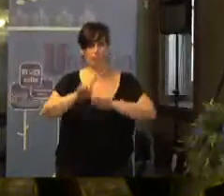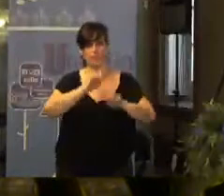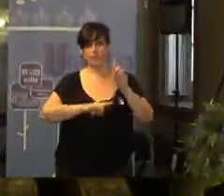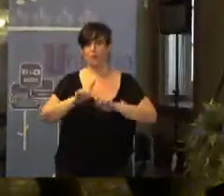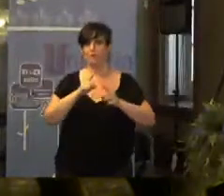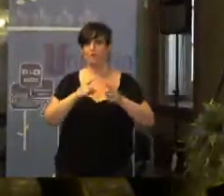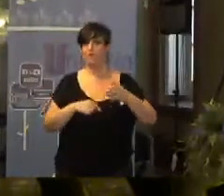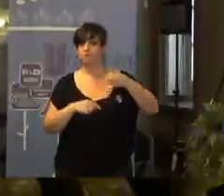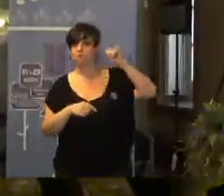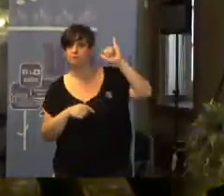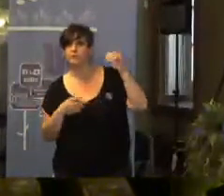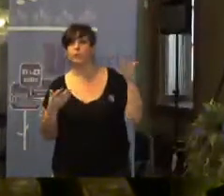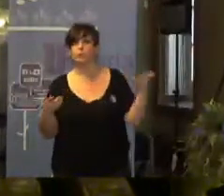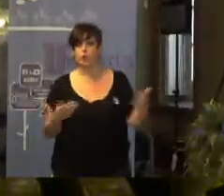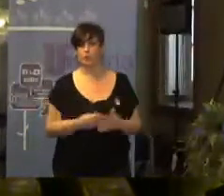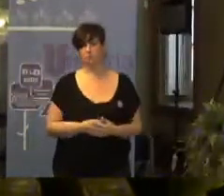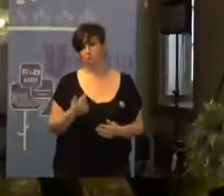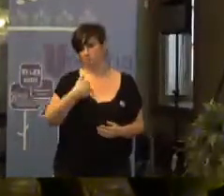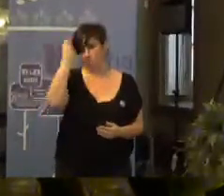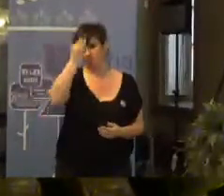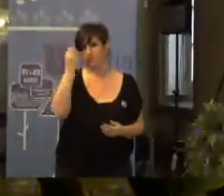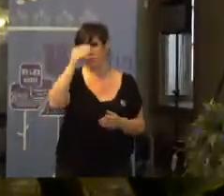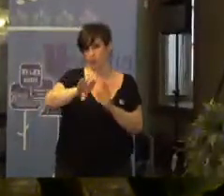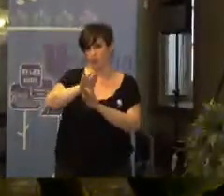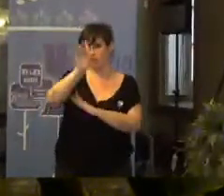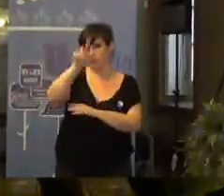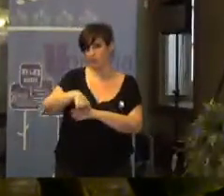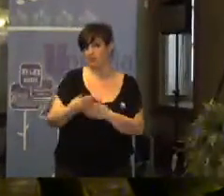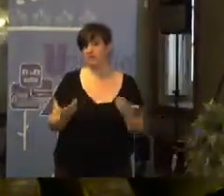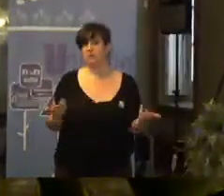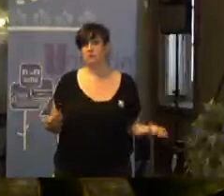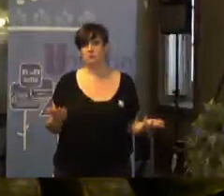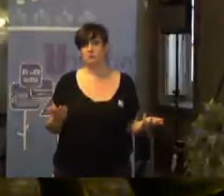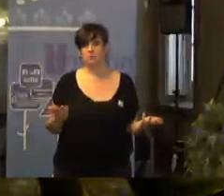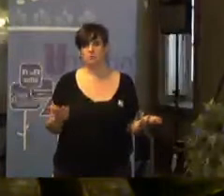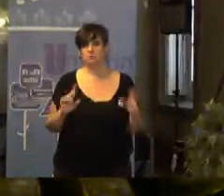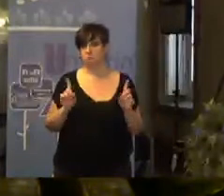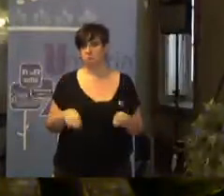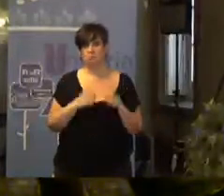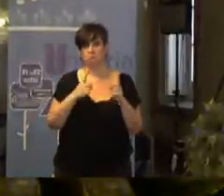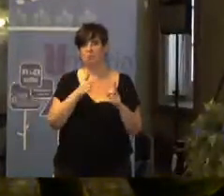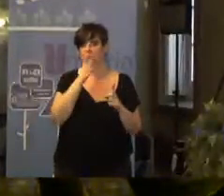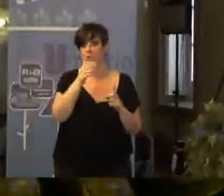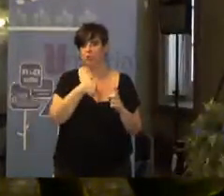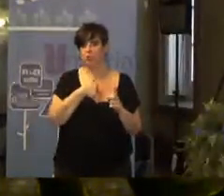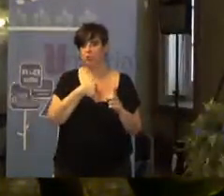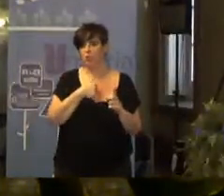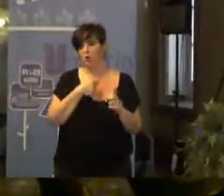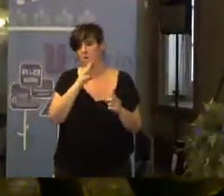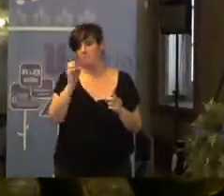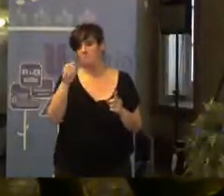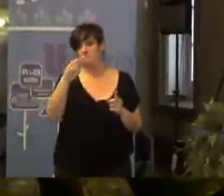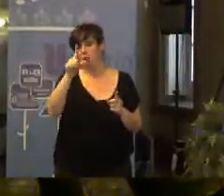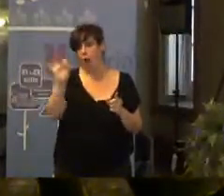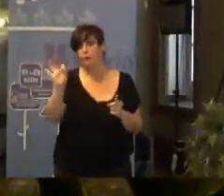da esquerda, eu supoño que tamén o ten a dereita, pero é que a mí dame igual que o teña a dereita, porque eu non vou votar nin a Pablo Casado, nin ao